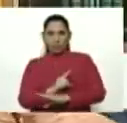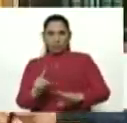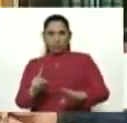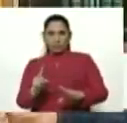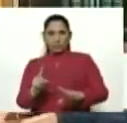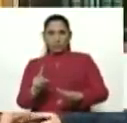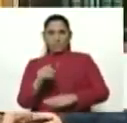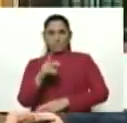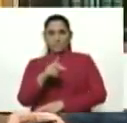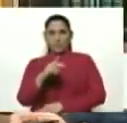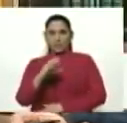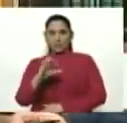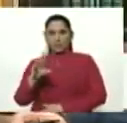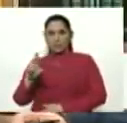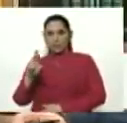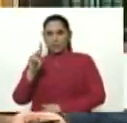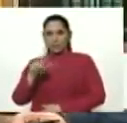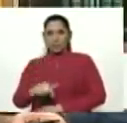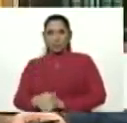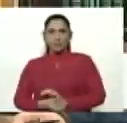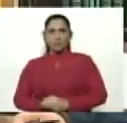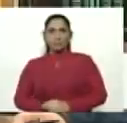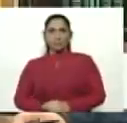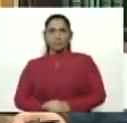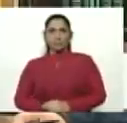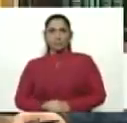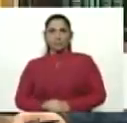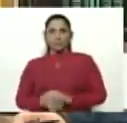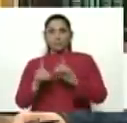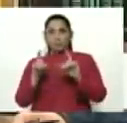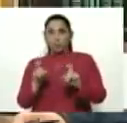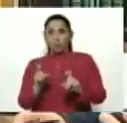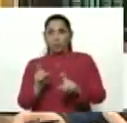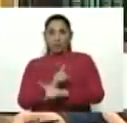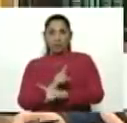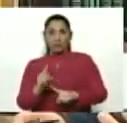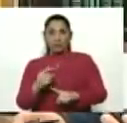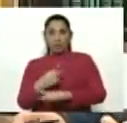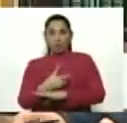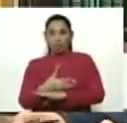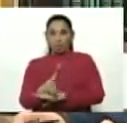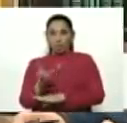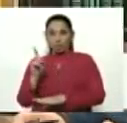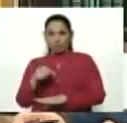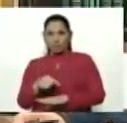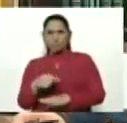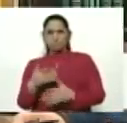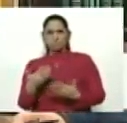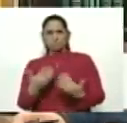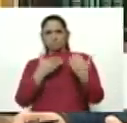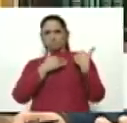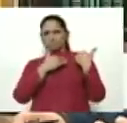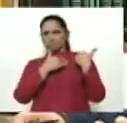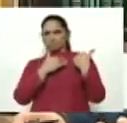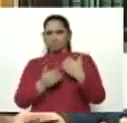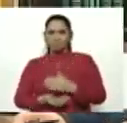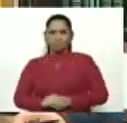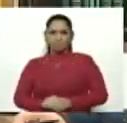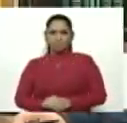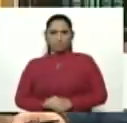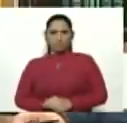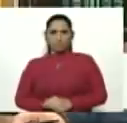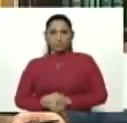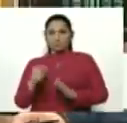cortas, pruebas largas, pruebas lentas, y llevando las riendas de